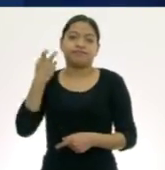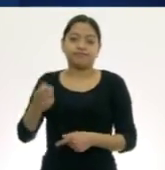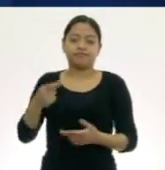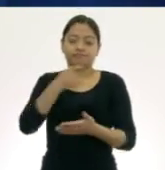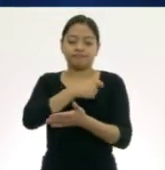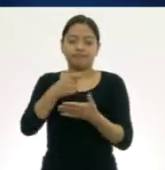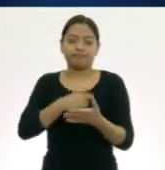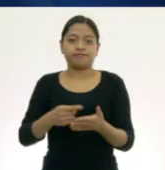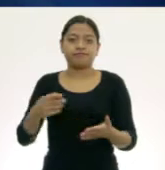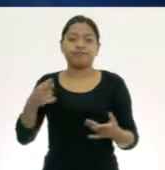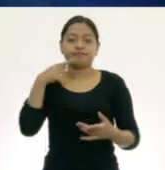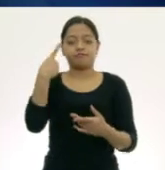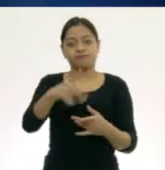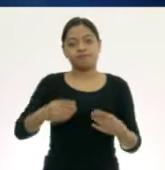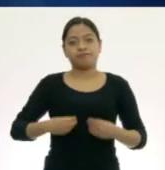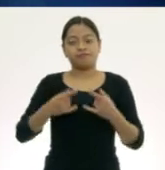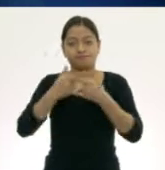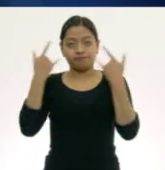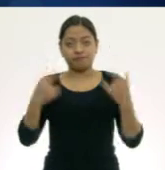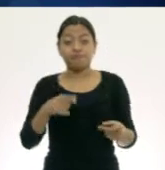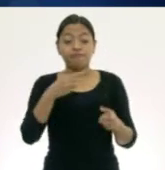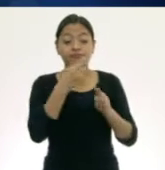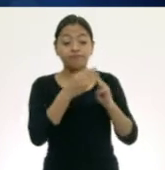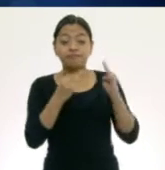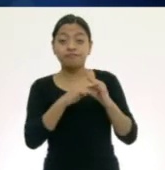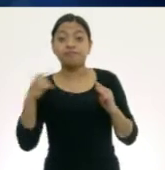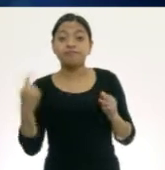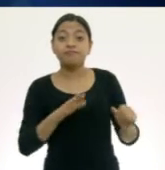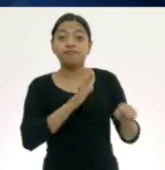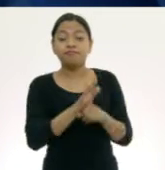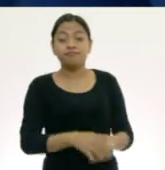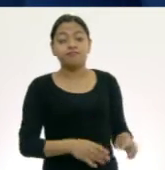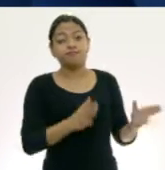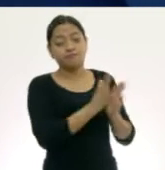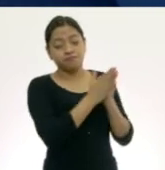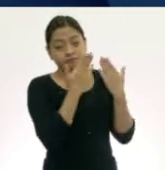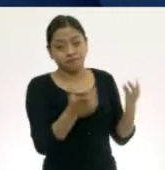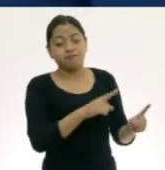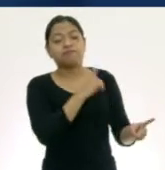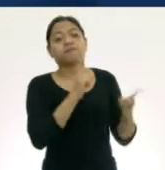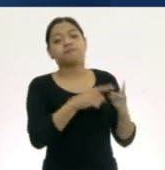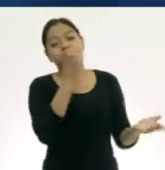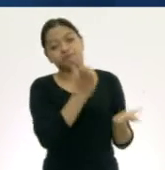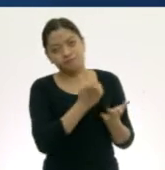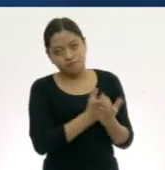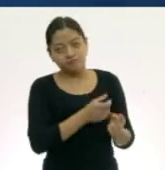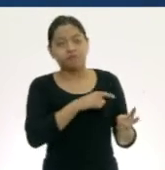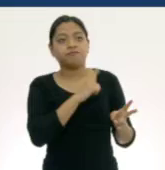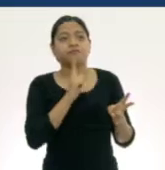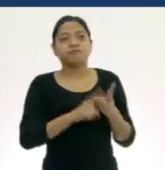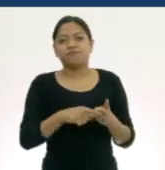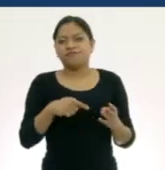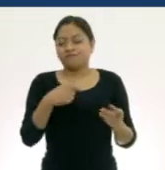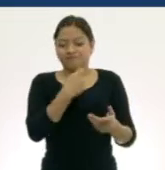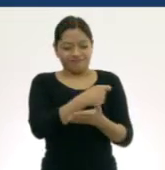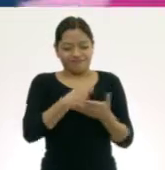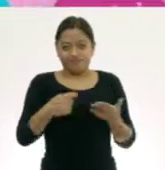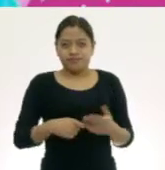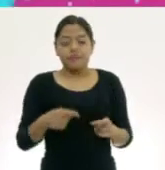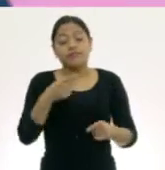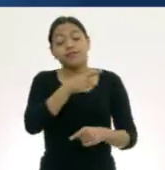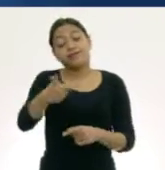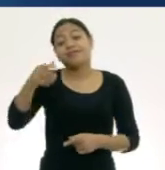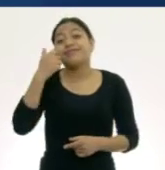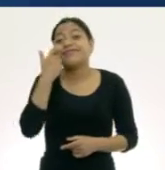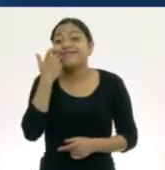a necesitar tu libro de texto, tu cuaderno, algo con que tomes nota y sobre todo muchas ganas de seguir aprendiendo.